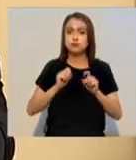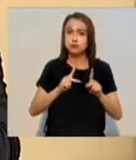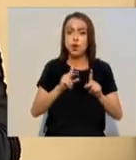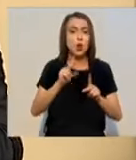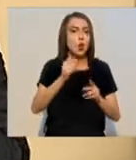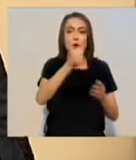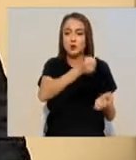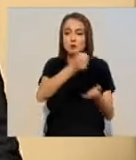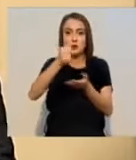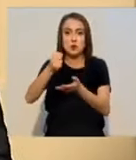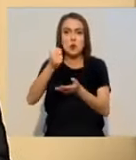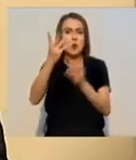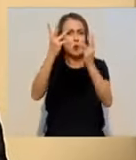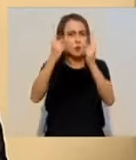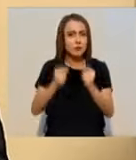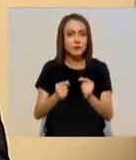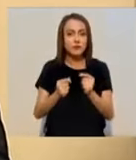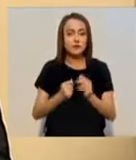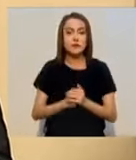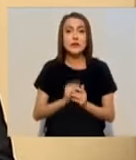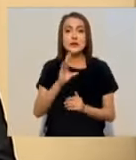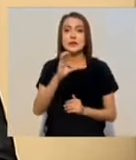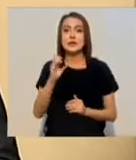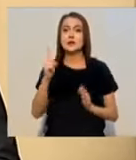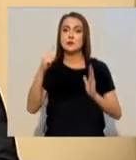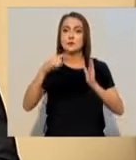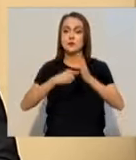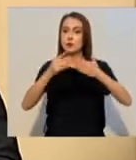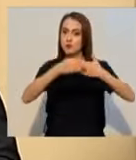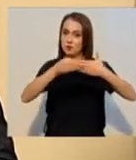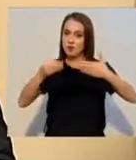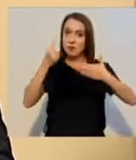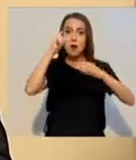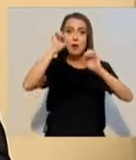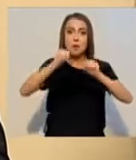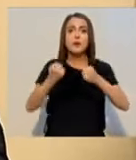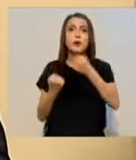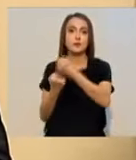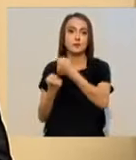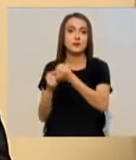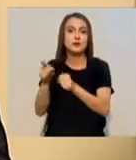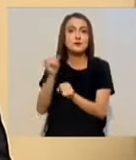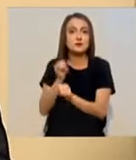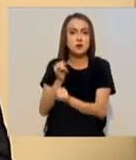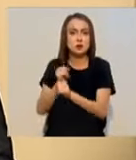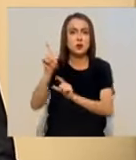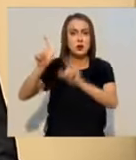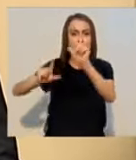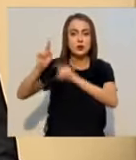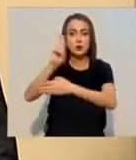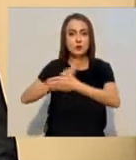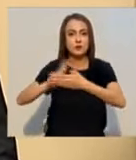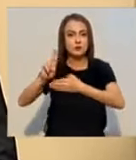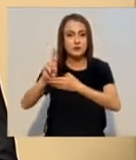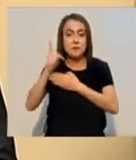no reembolsable por un monto de $500,000 para apoyar al Instituto en los esfuerzos que